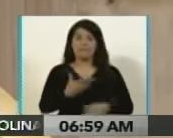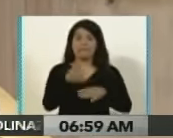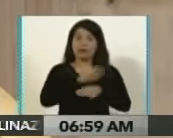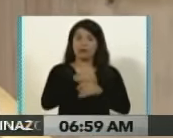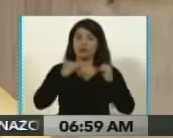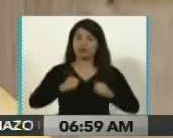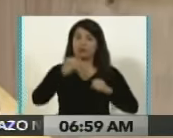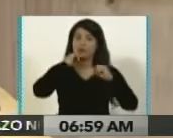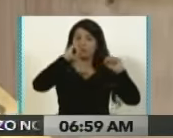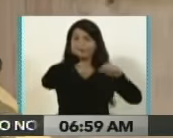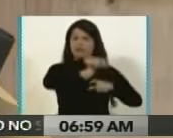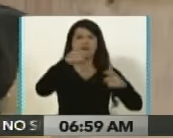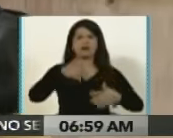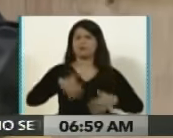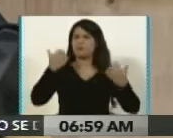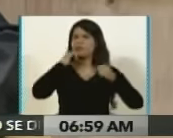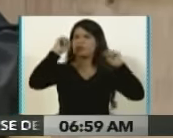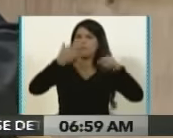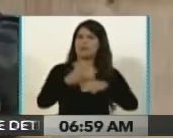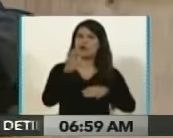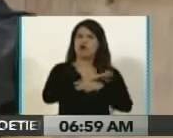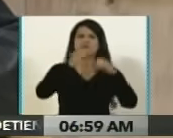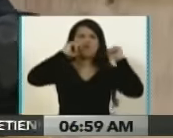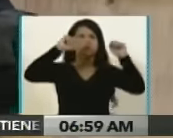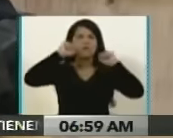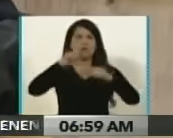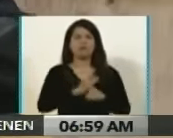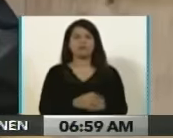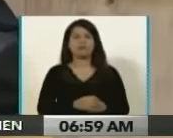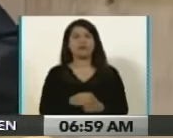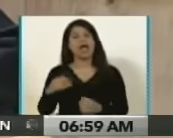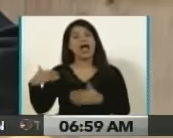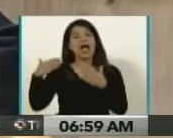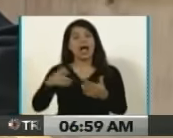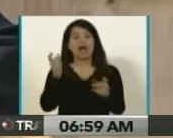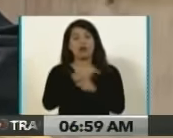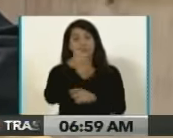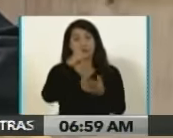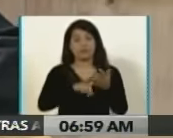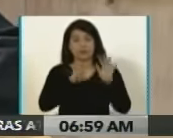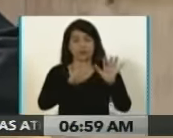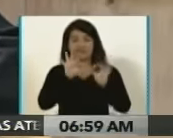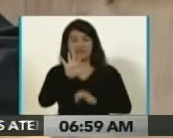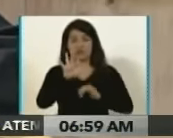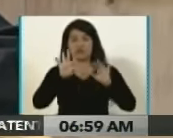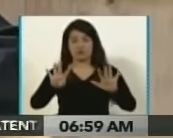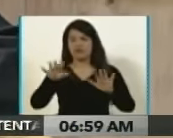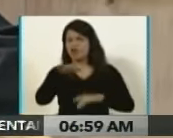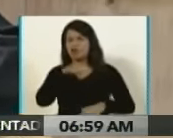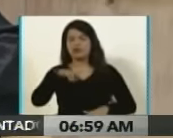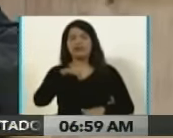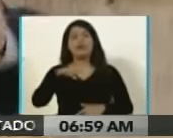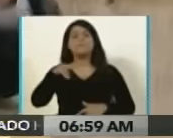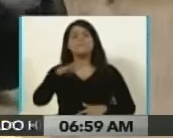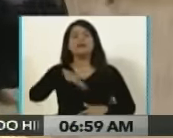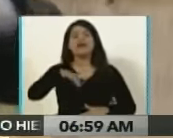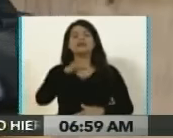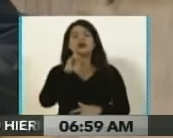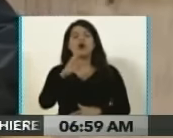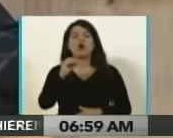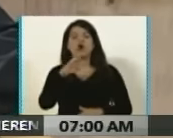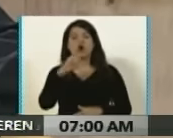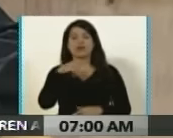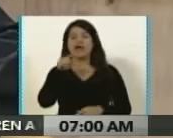esas protestas. Y Betancourt, el 9 de agosto de 1959, en la Plaza Concordia, hay los